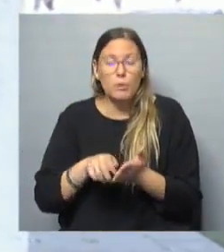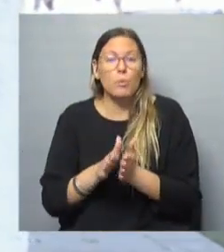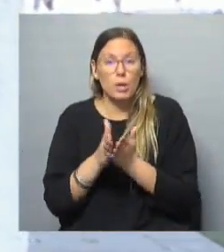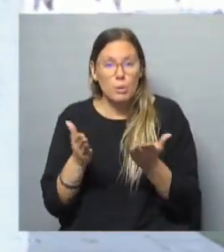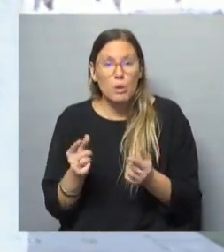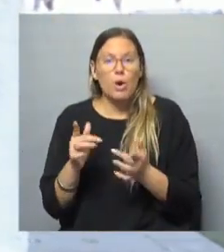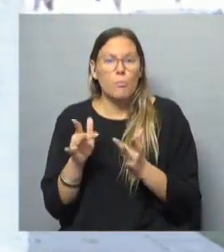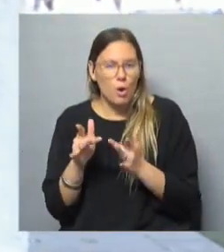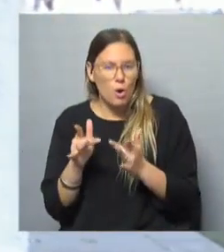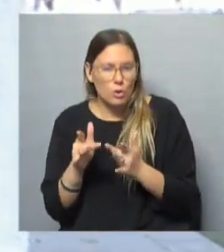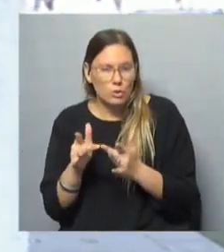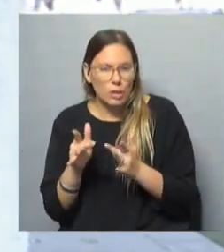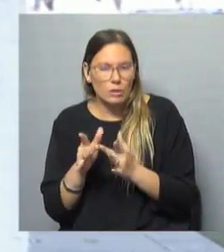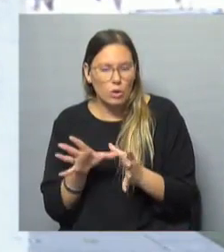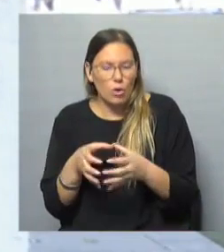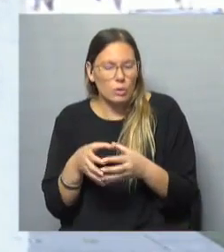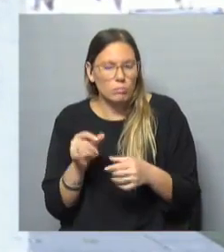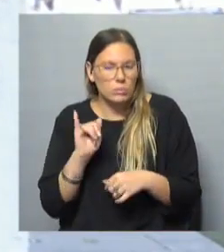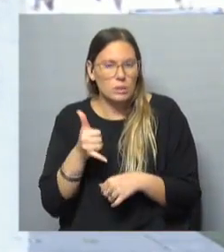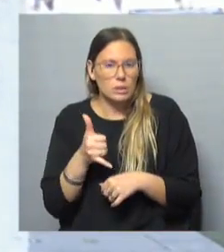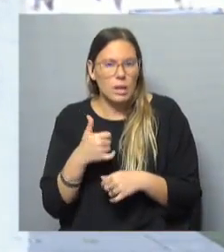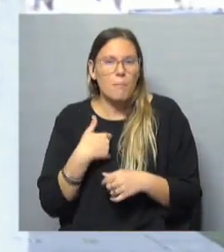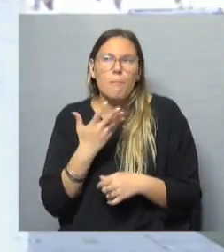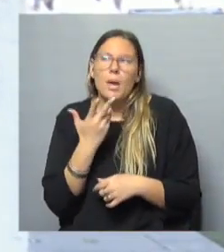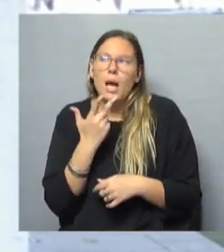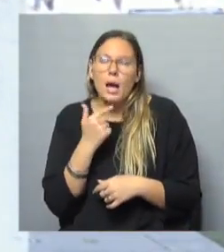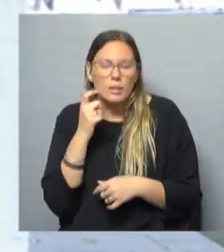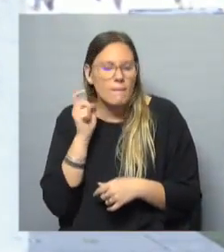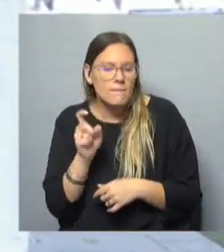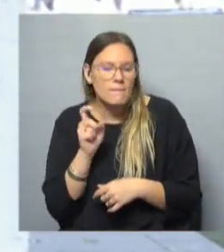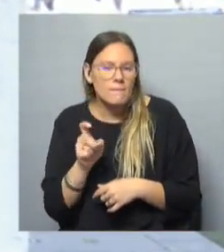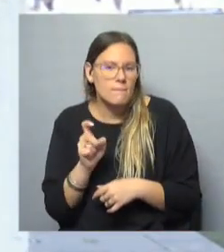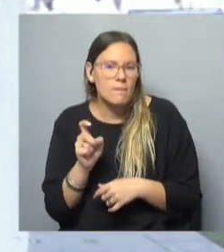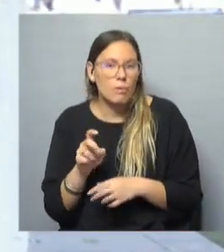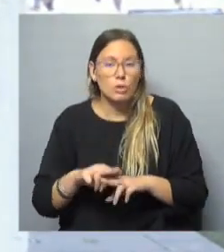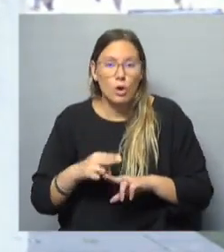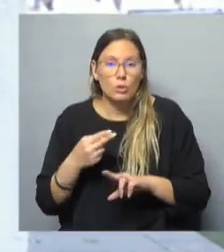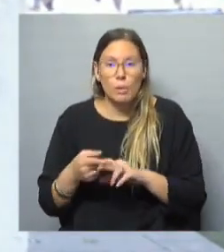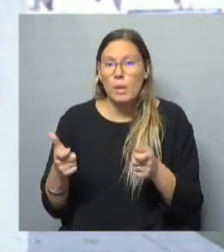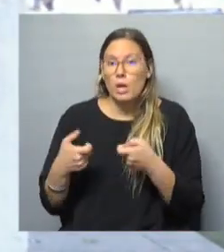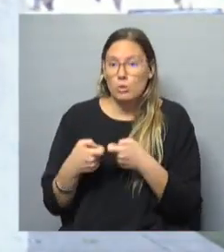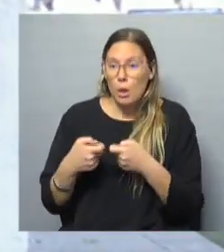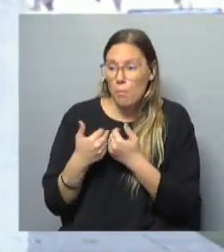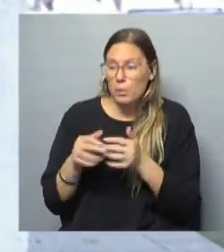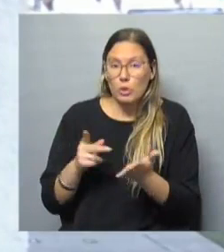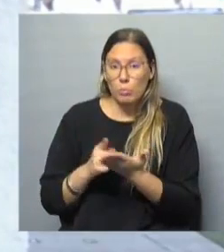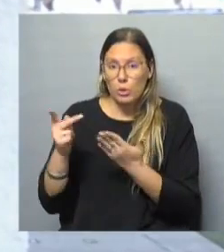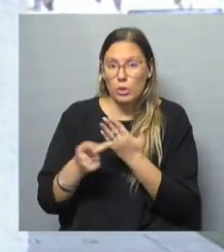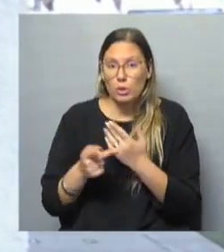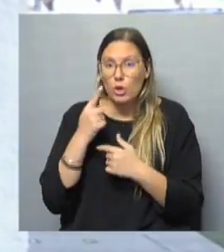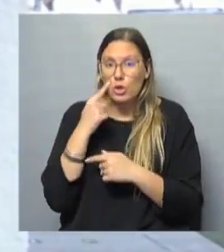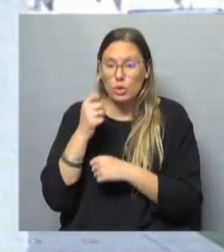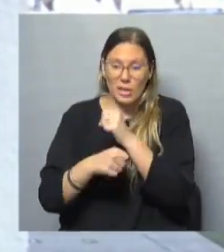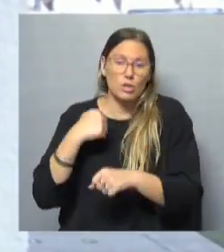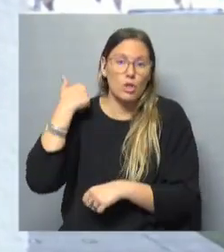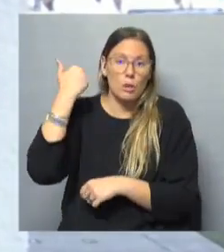estoy como conectado mucho con el rubro. Es algo que me apasiona. Y cuando vi que, de vuelta, cuando mi socio empezó el proyecto y yo lo conocí un par de años